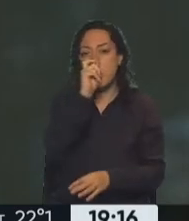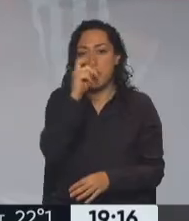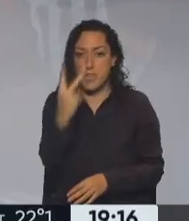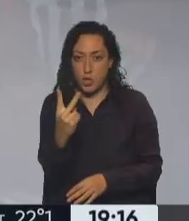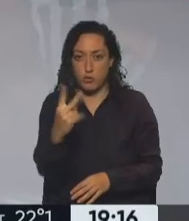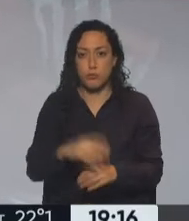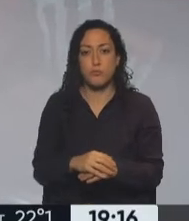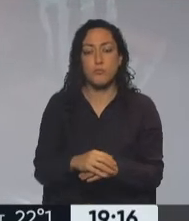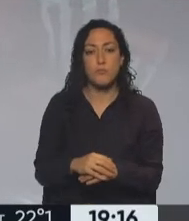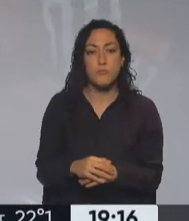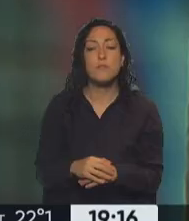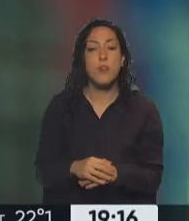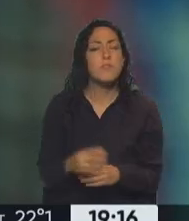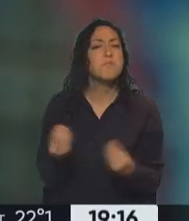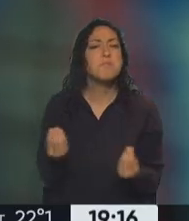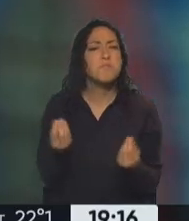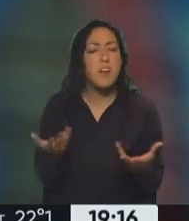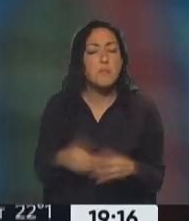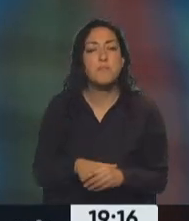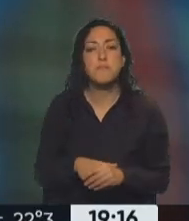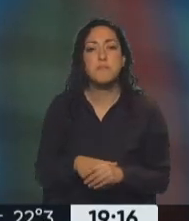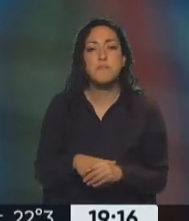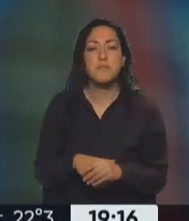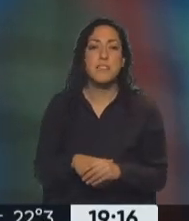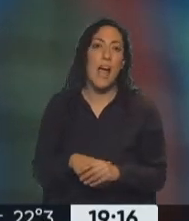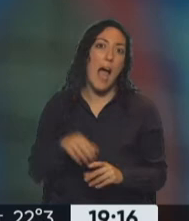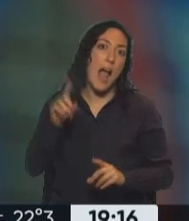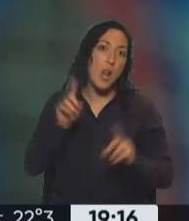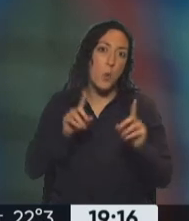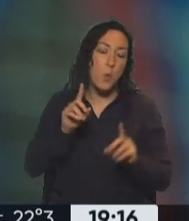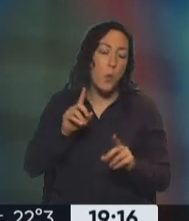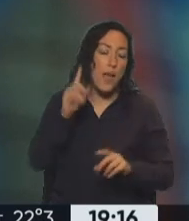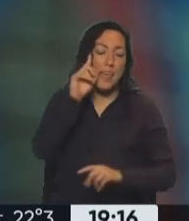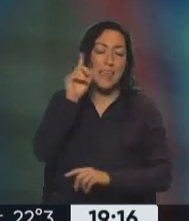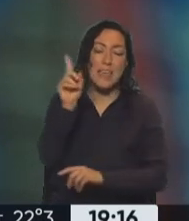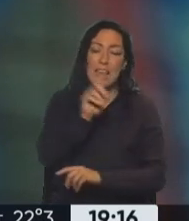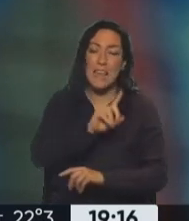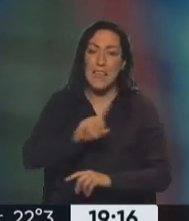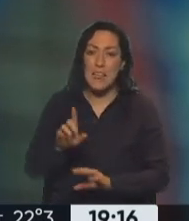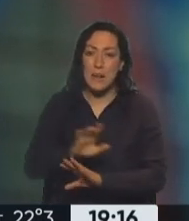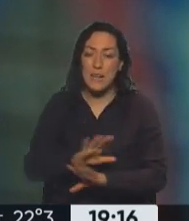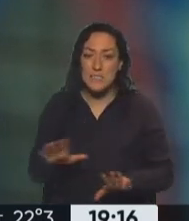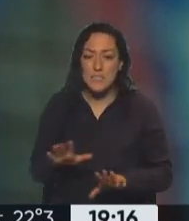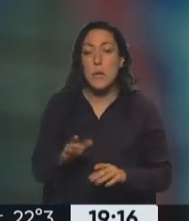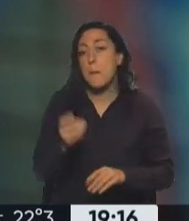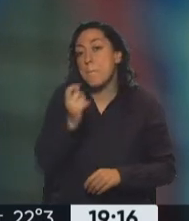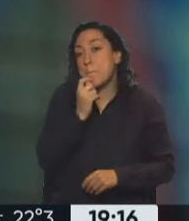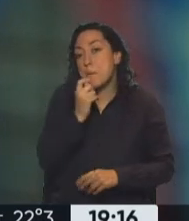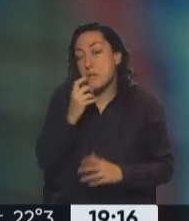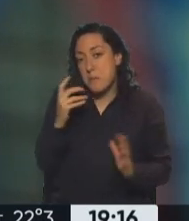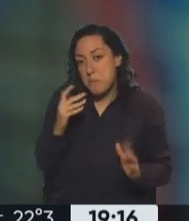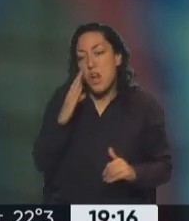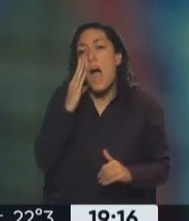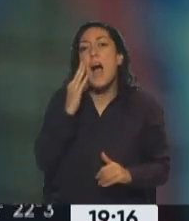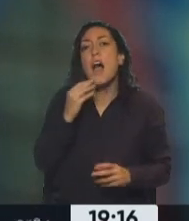hay? Hay de todo, pero algunas que son increíbles porque, por ejemplo, comenzamos con algo que